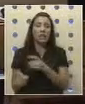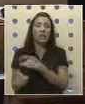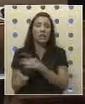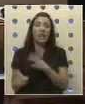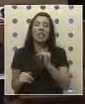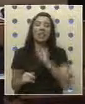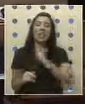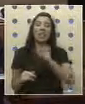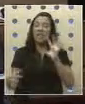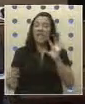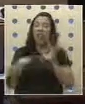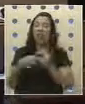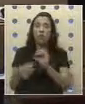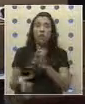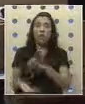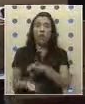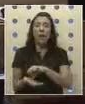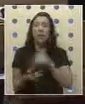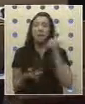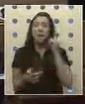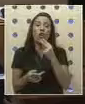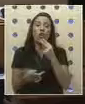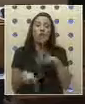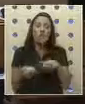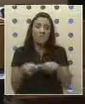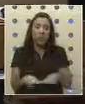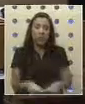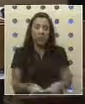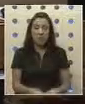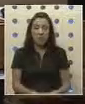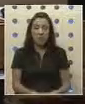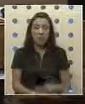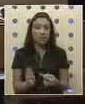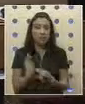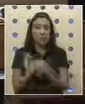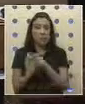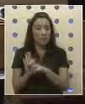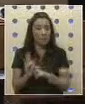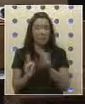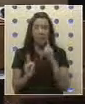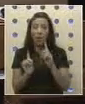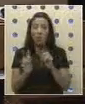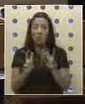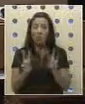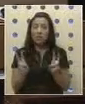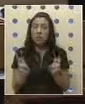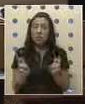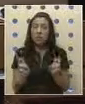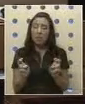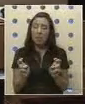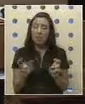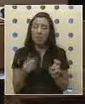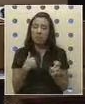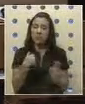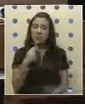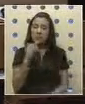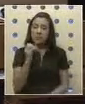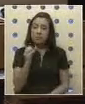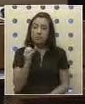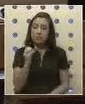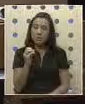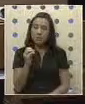que siguen vinculados al país no obstante su residencia. Pero también este proyecto nos trae algunas materias que son, a mi juicio y a nuestro